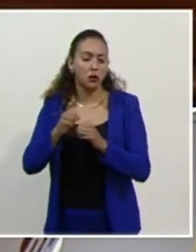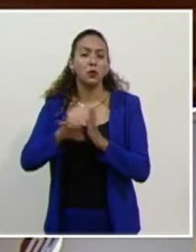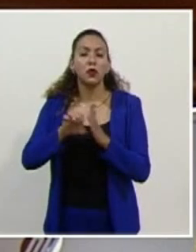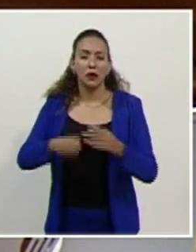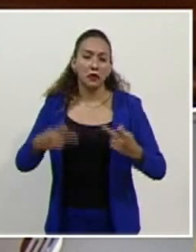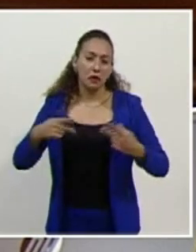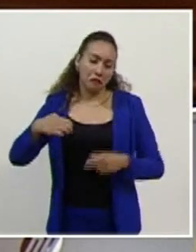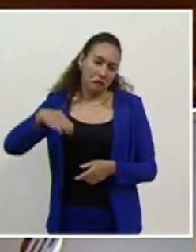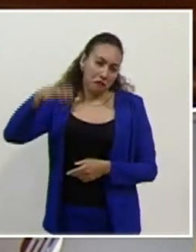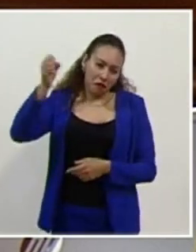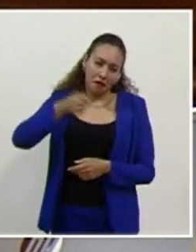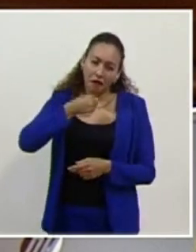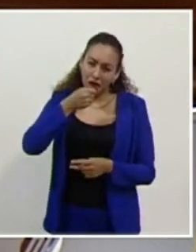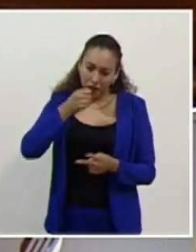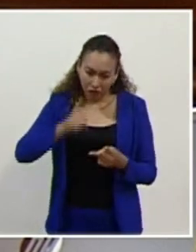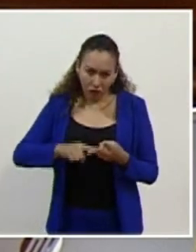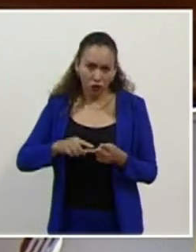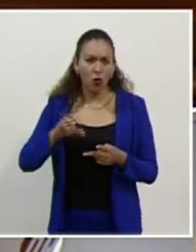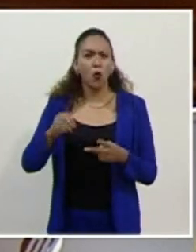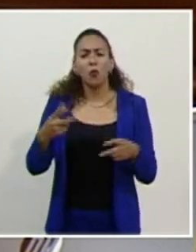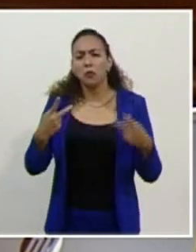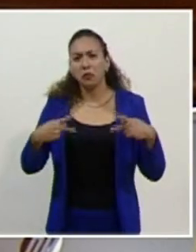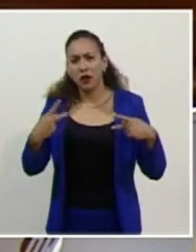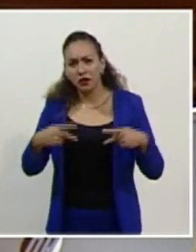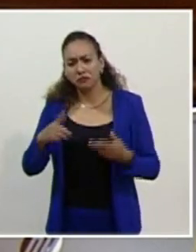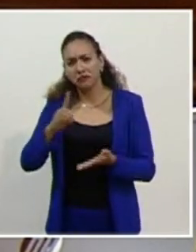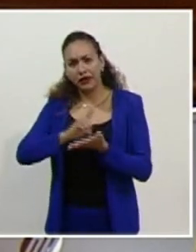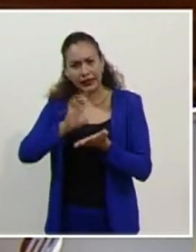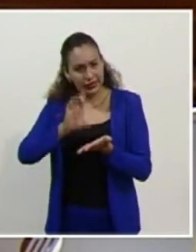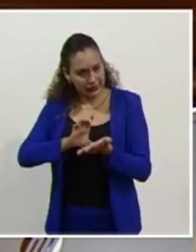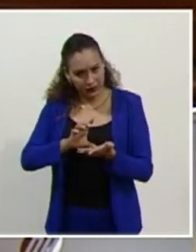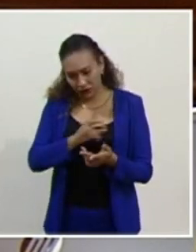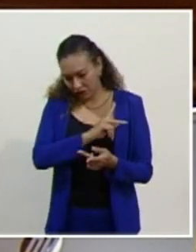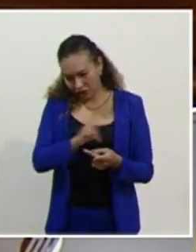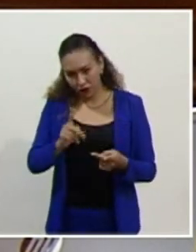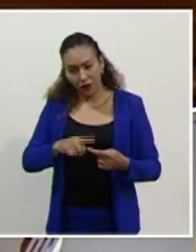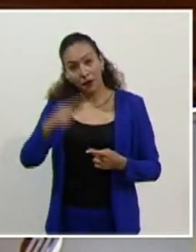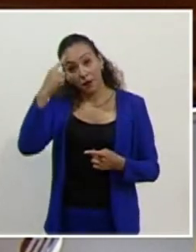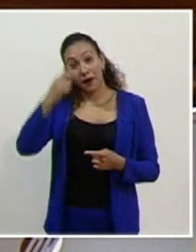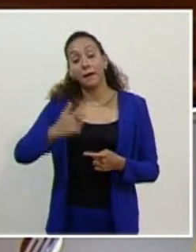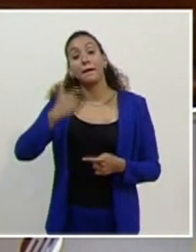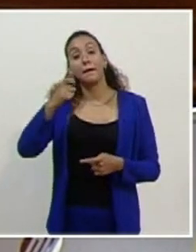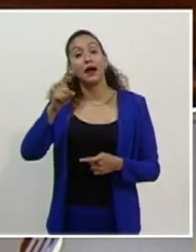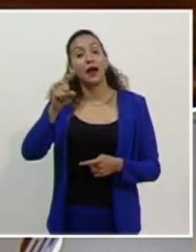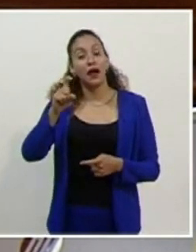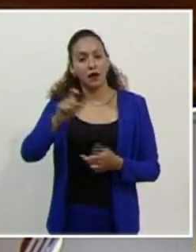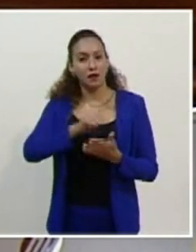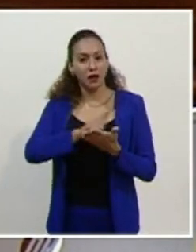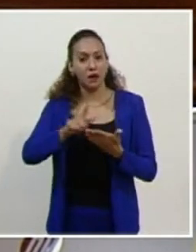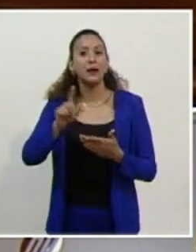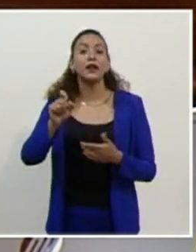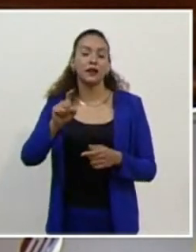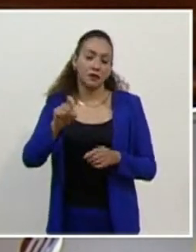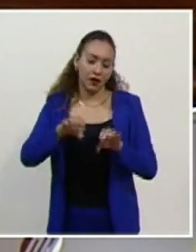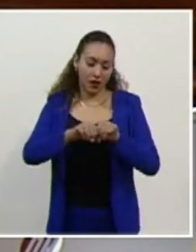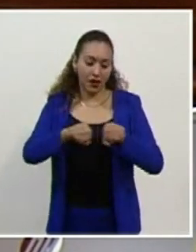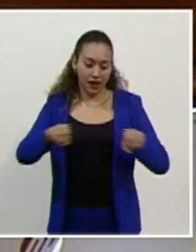personas adultas mayores o todas las personas con discapacidades para el pago de agua potable y